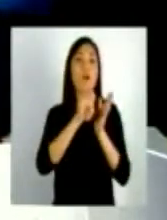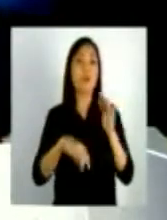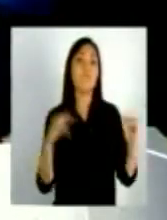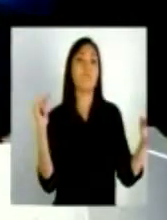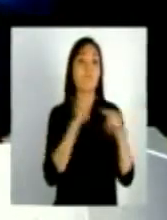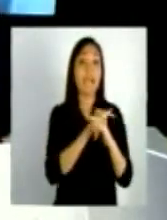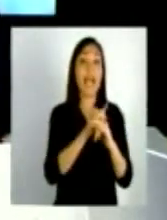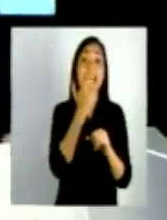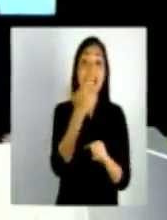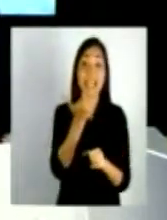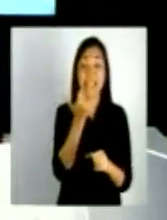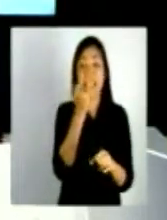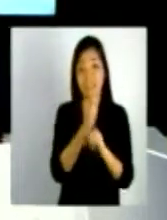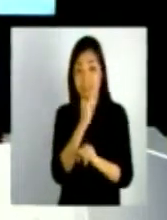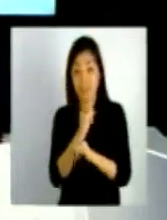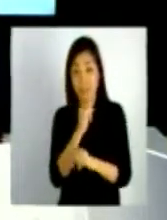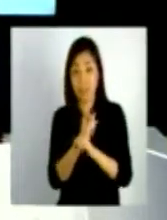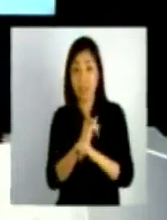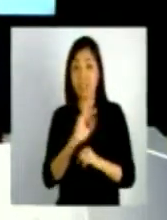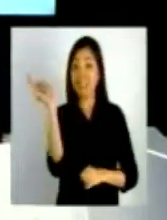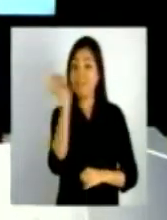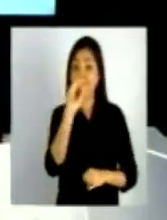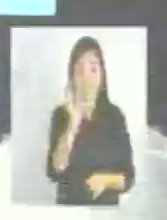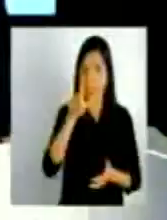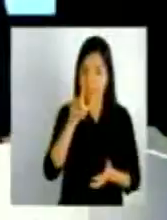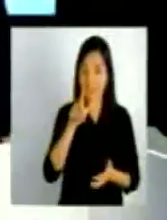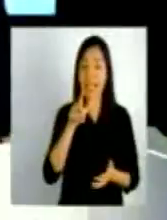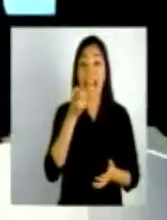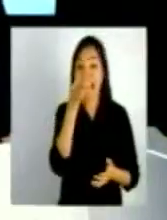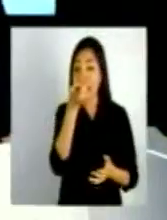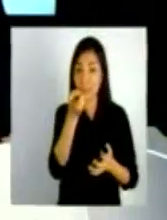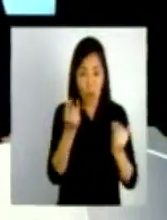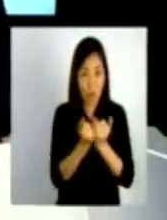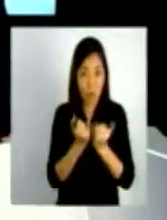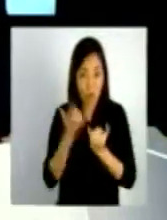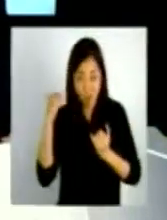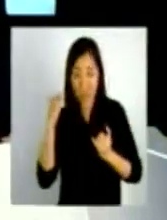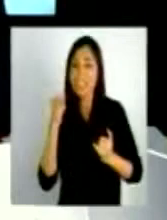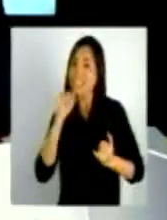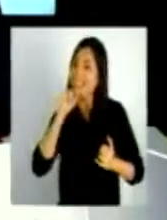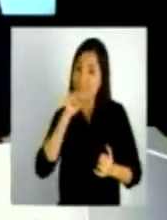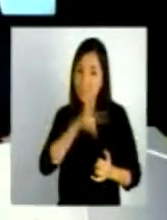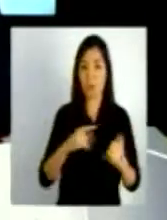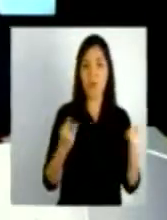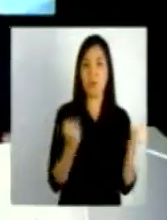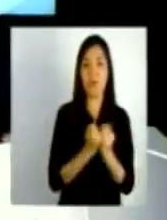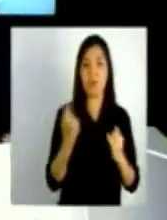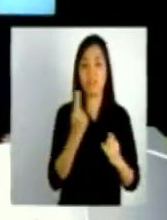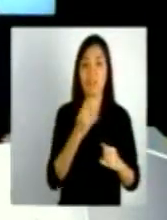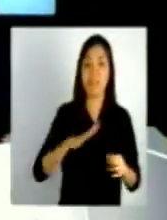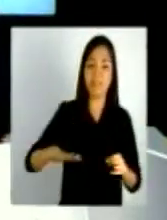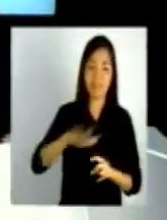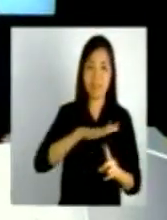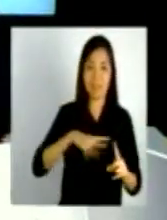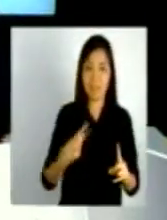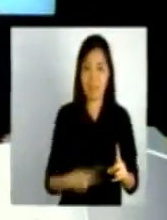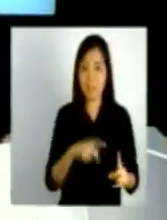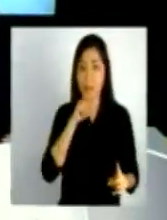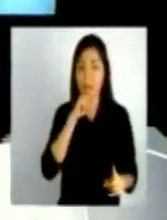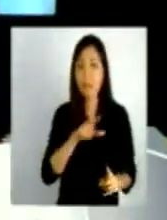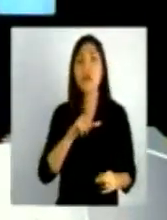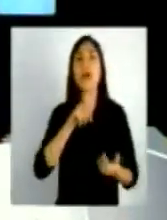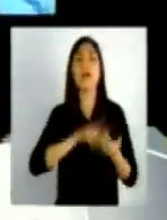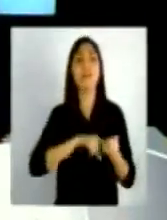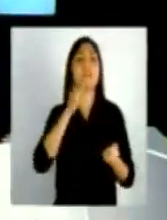e internet. Sin estos elementos no vamos a poder sacar a Jalisco adelante. No es posible que el 93% del presupuesto se vaya en